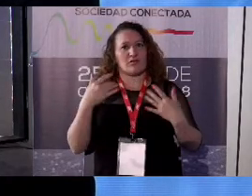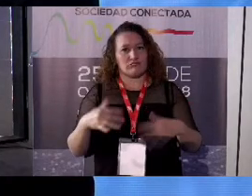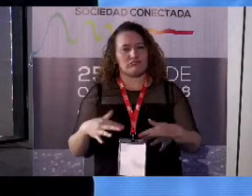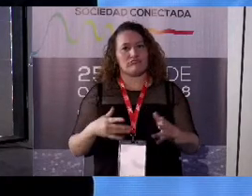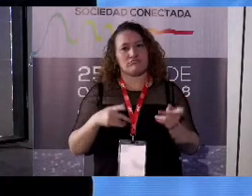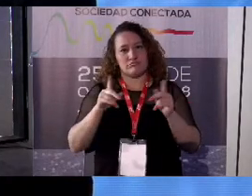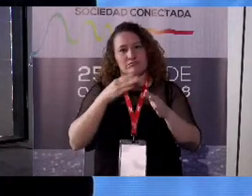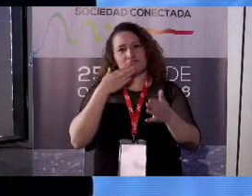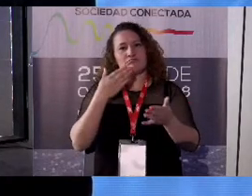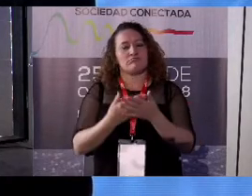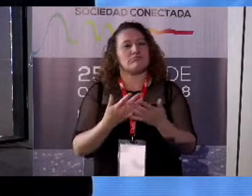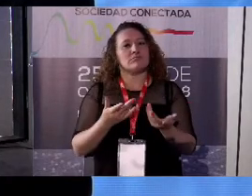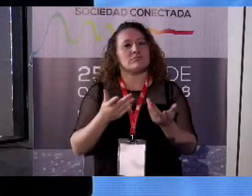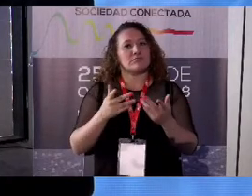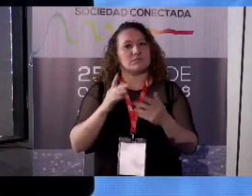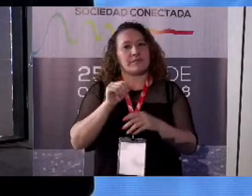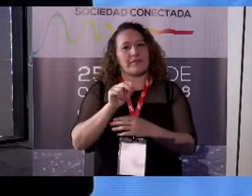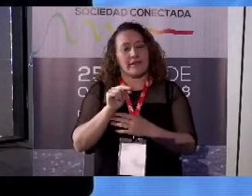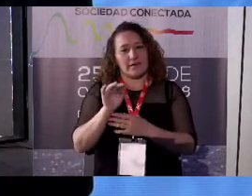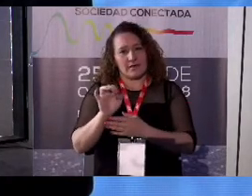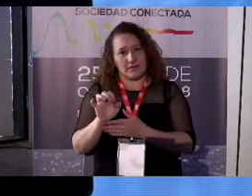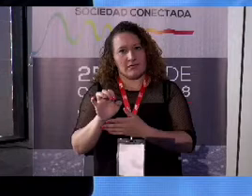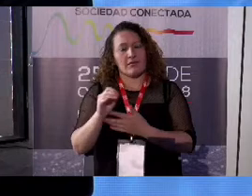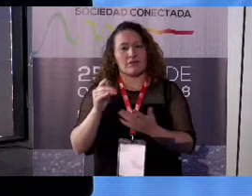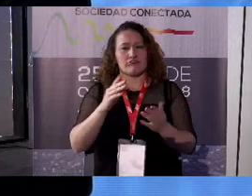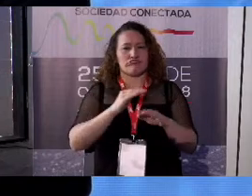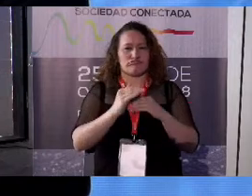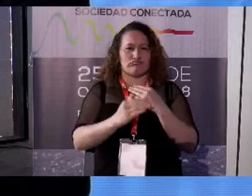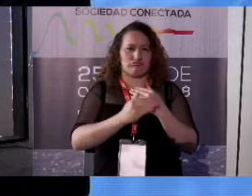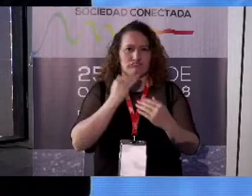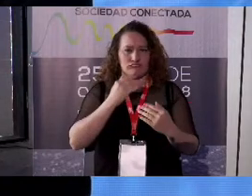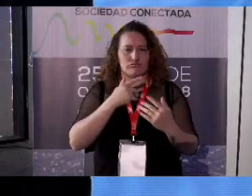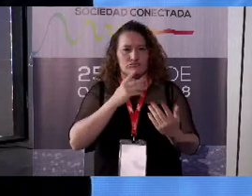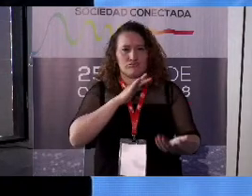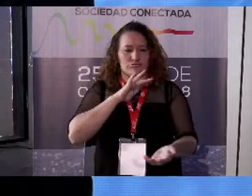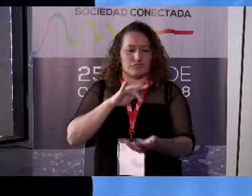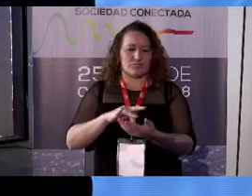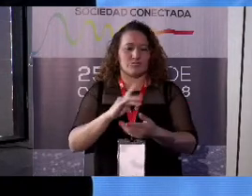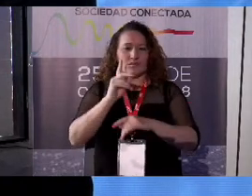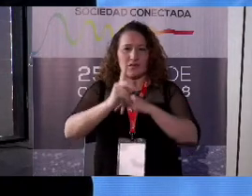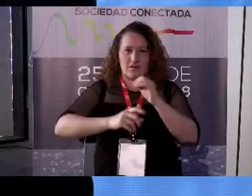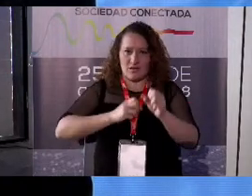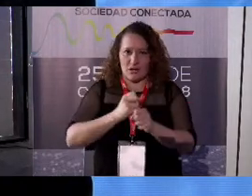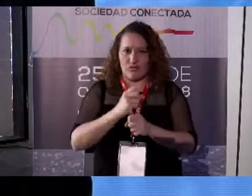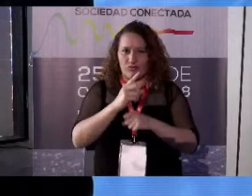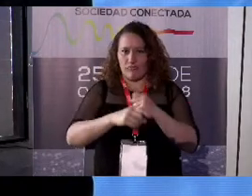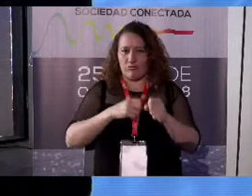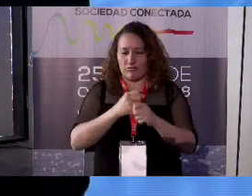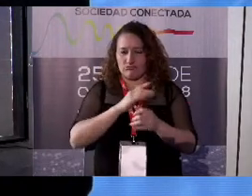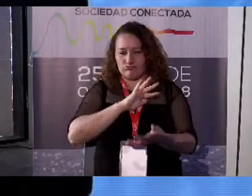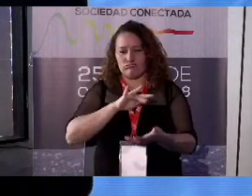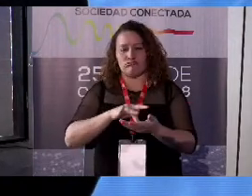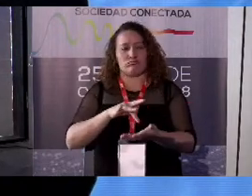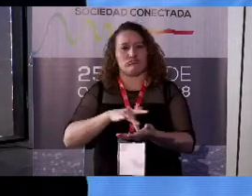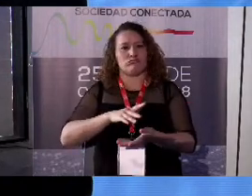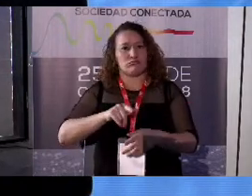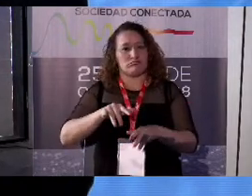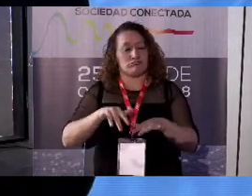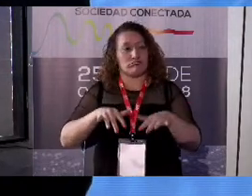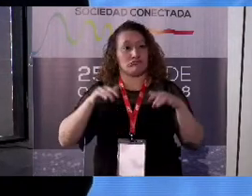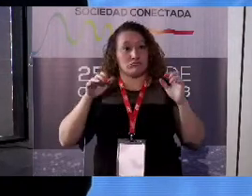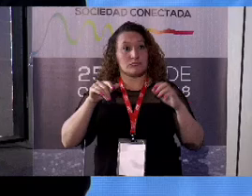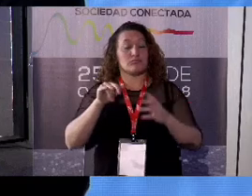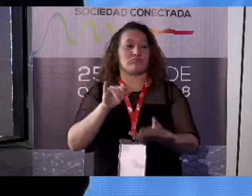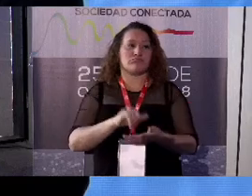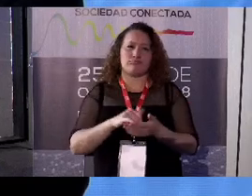agencia Nacional de espectro de Colombia la invitación que nos hace cada año para participar en este evento para nosotros es un